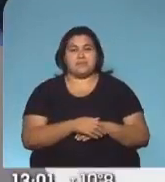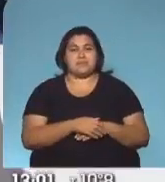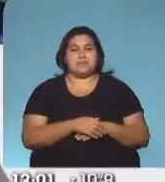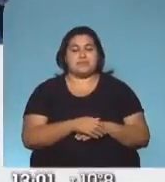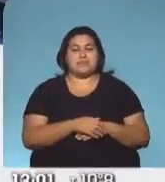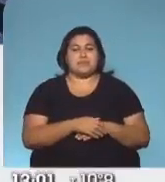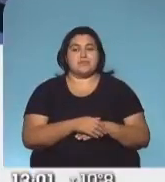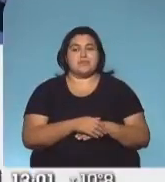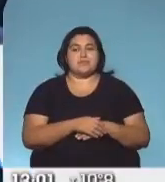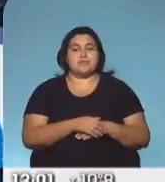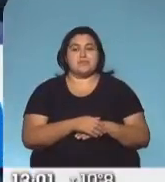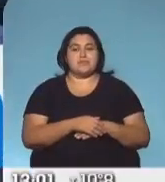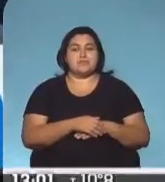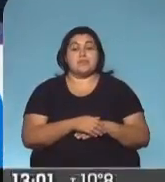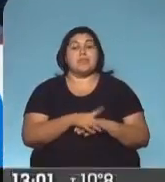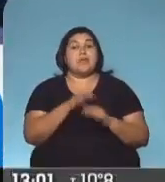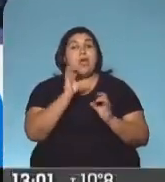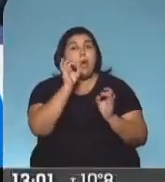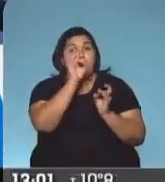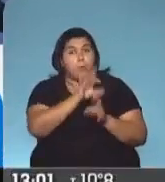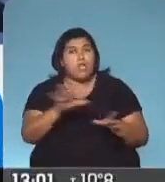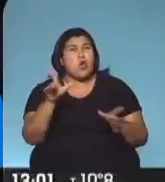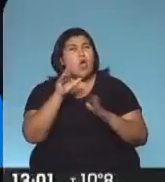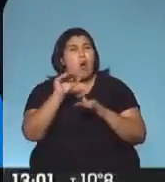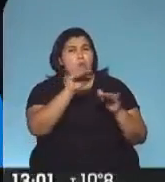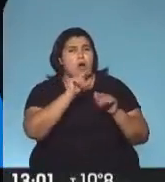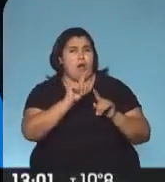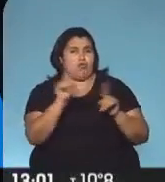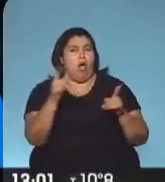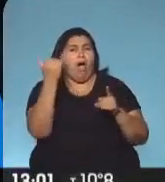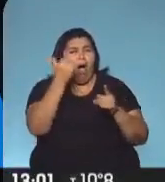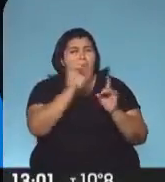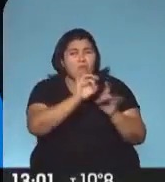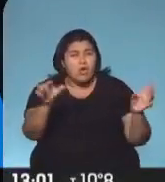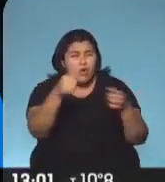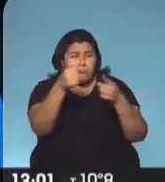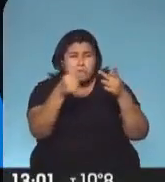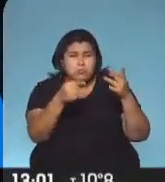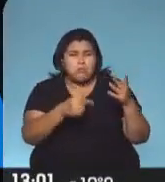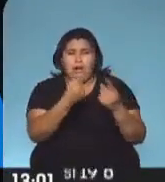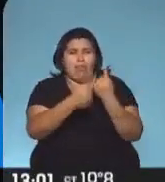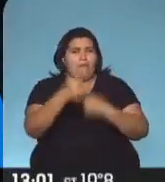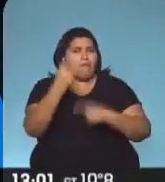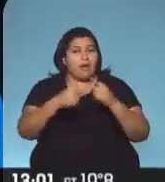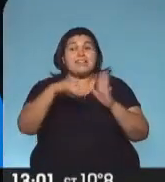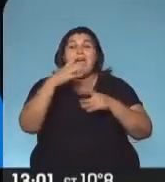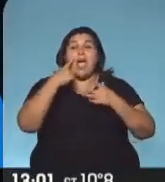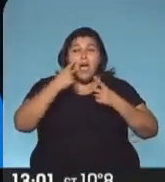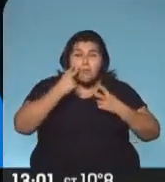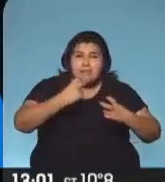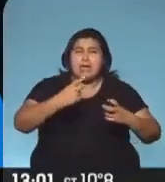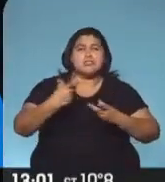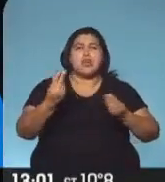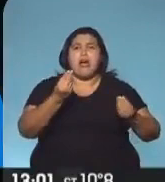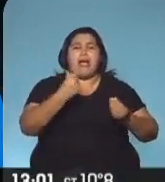inmediatamente segundo los virus no son todos iguales tienen características distintas lo que está haciendo esta investigación es determinar